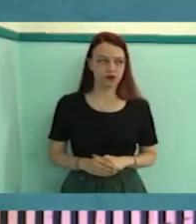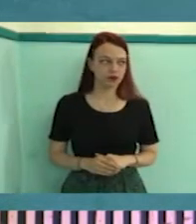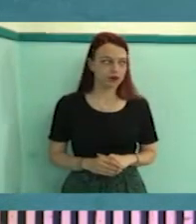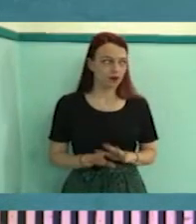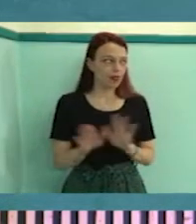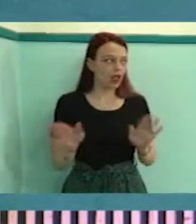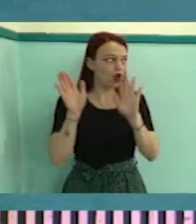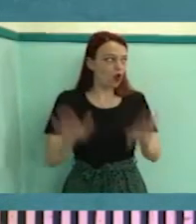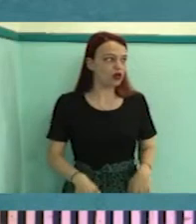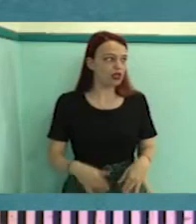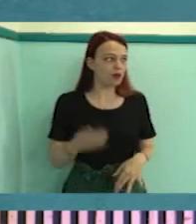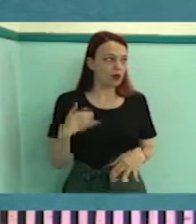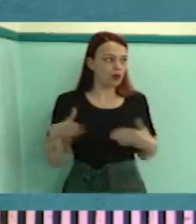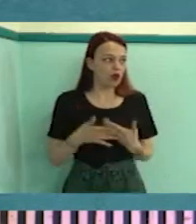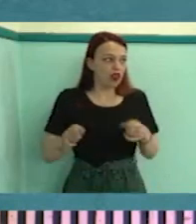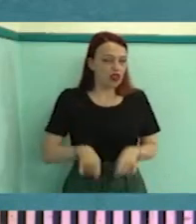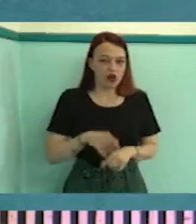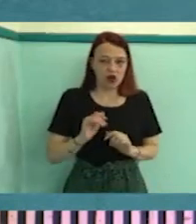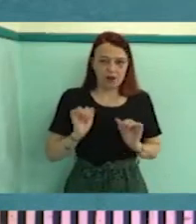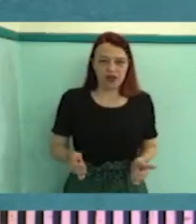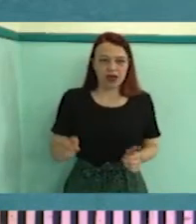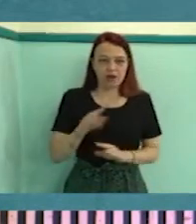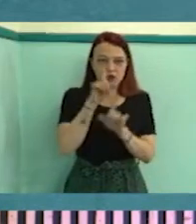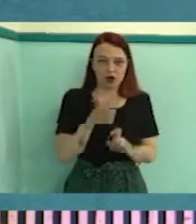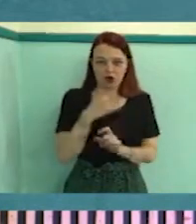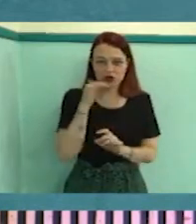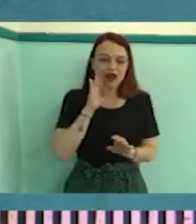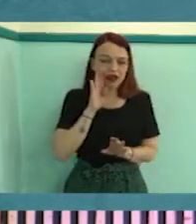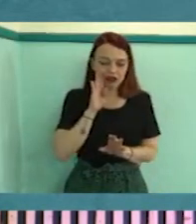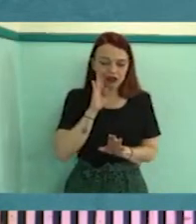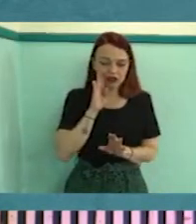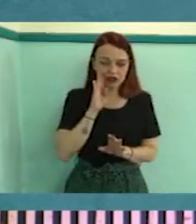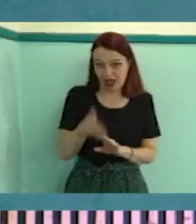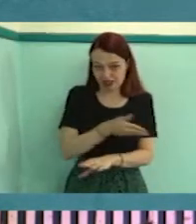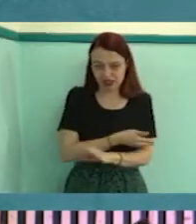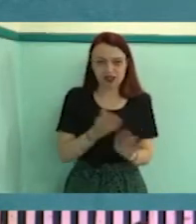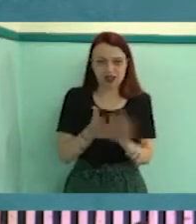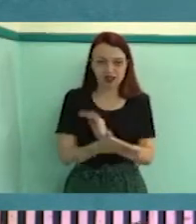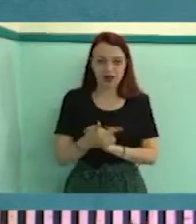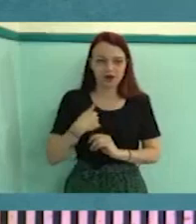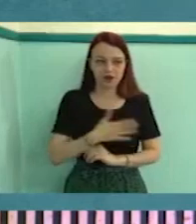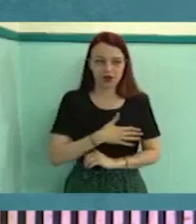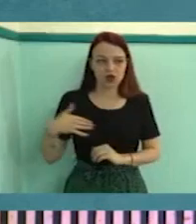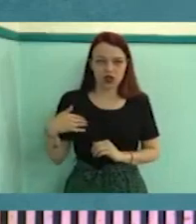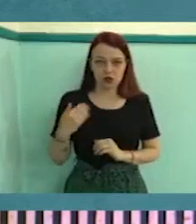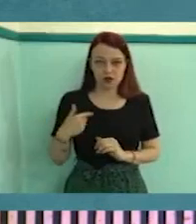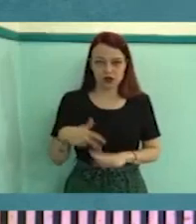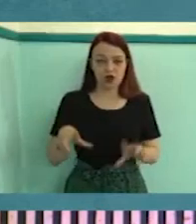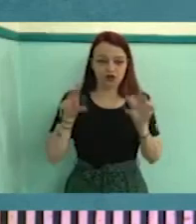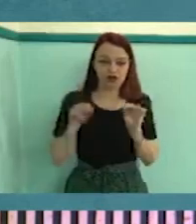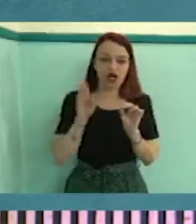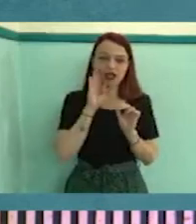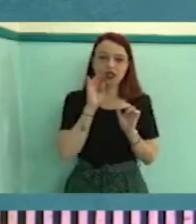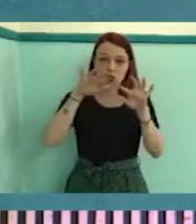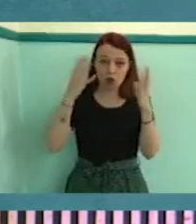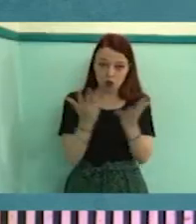bueno por último ya como cierre antes de que pasemos a preguntas o lo que queráis compartir decir decirnos eh Como Cierre en un mundo que te